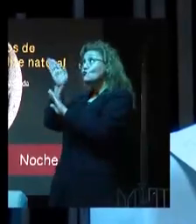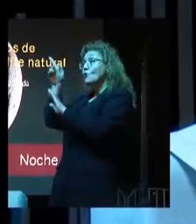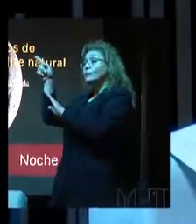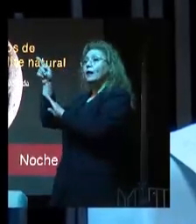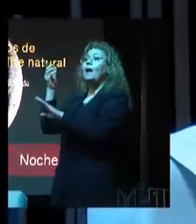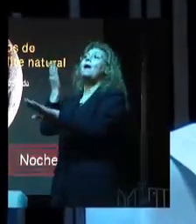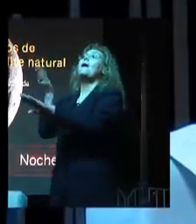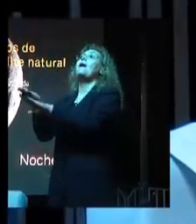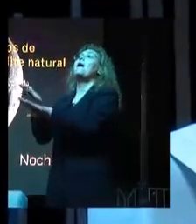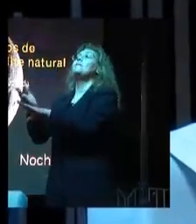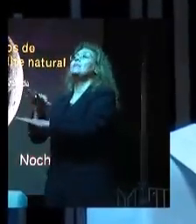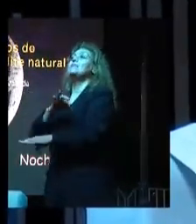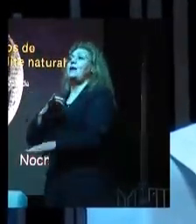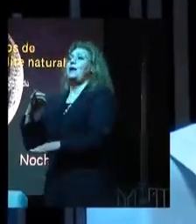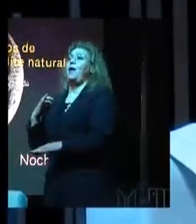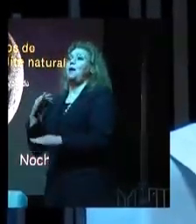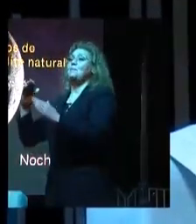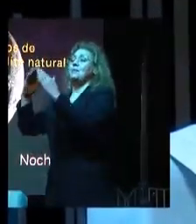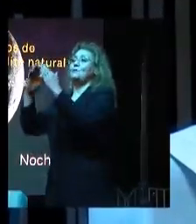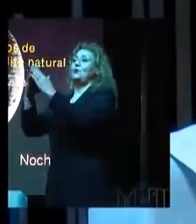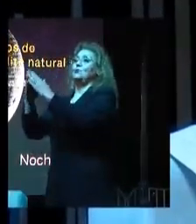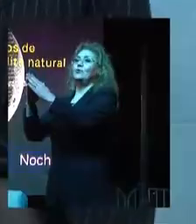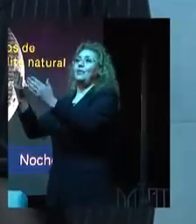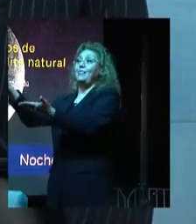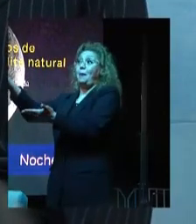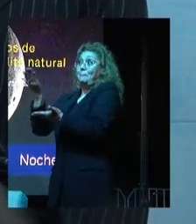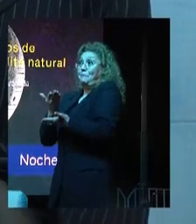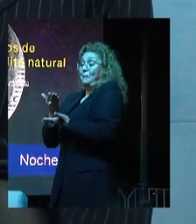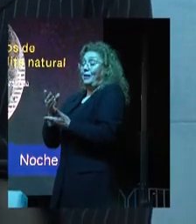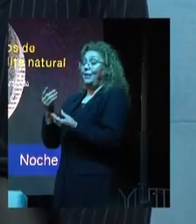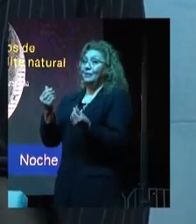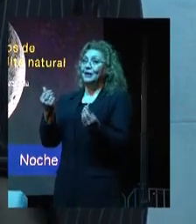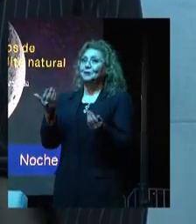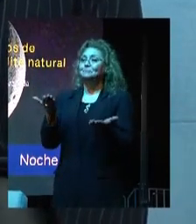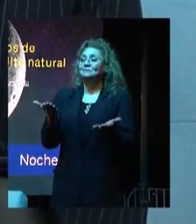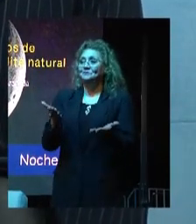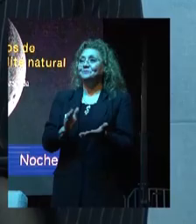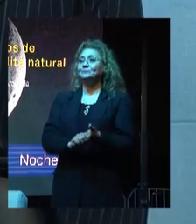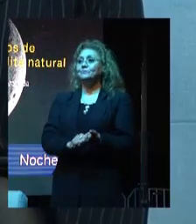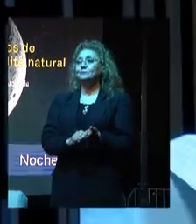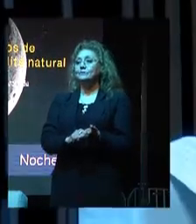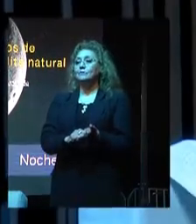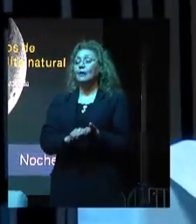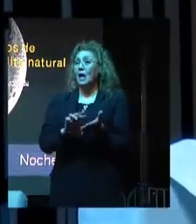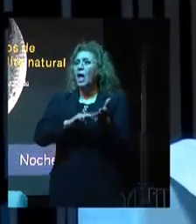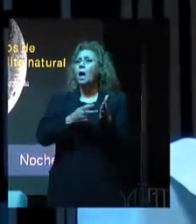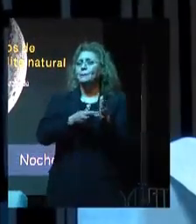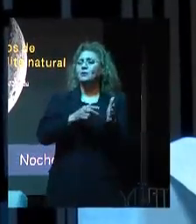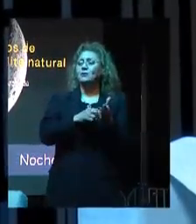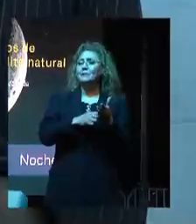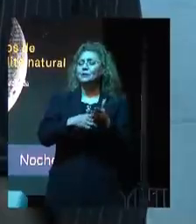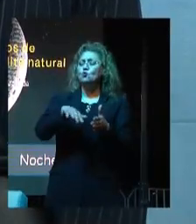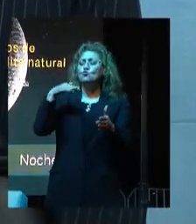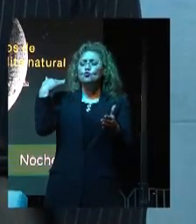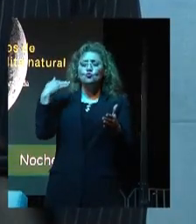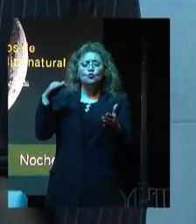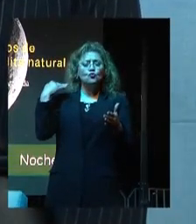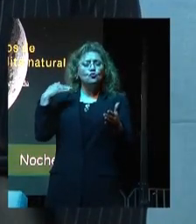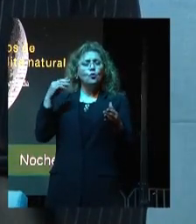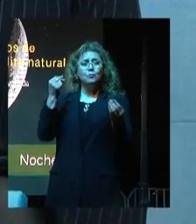de Hacienda a ver si te da 10 mil millones de dólares. Entonces, el problema es que era tan caro ir a la